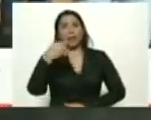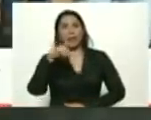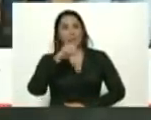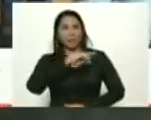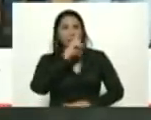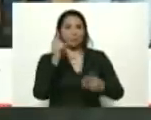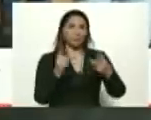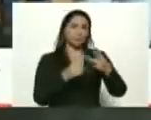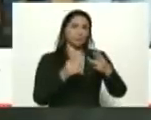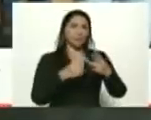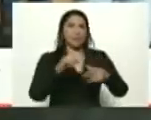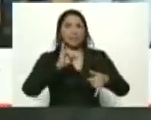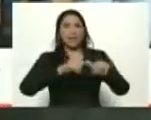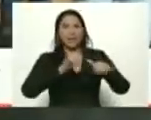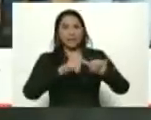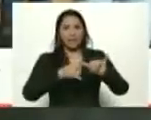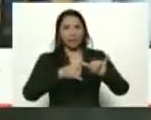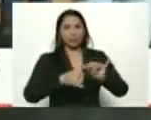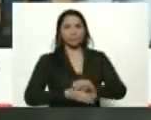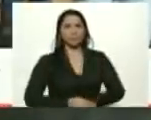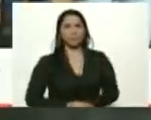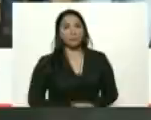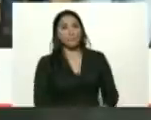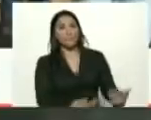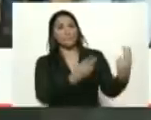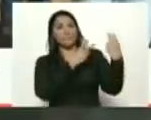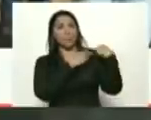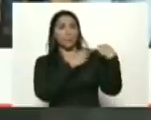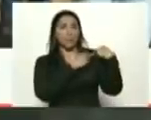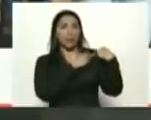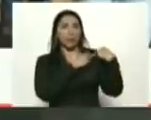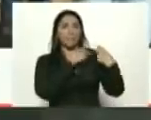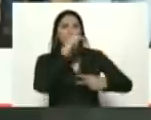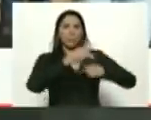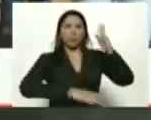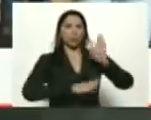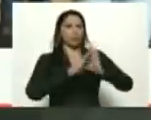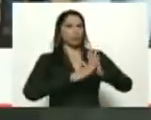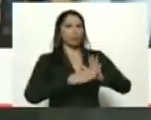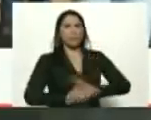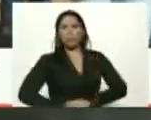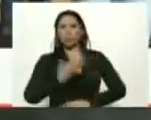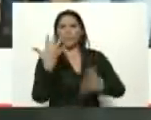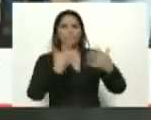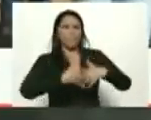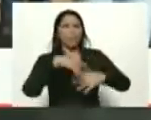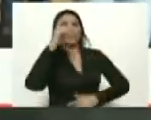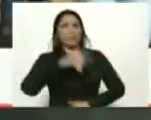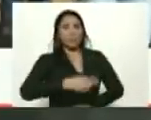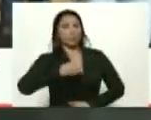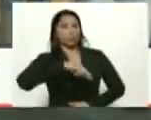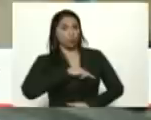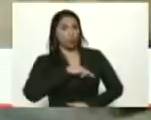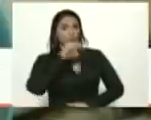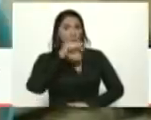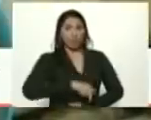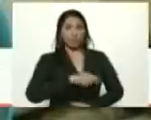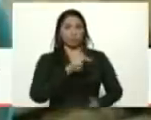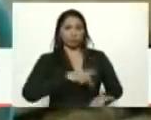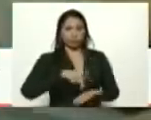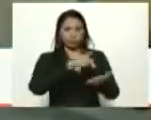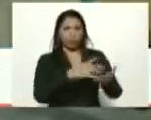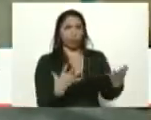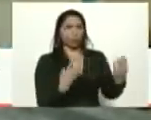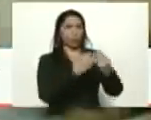también el ingeniero Mejías, quien es el responsable de la producción de esta importante empresa, como también estamos acá con los